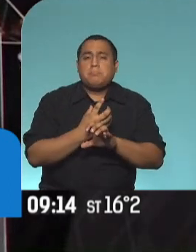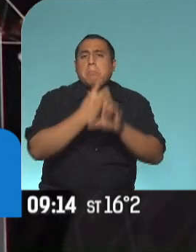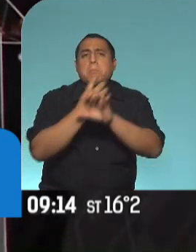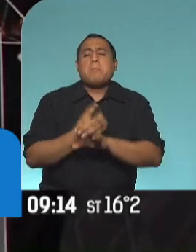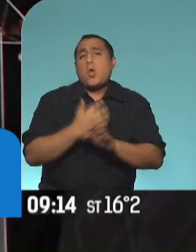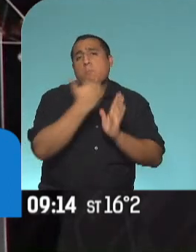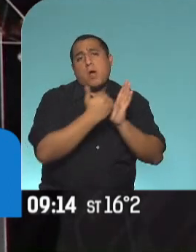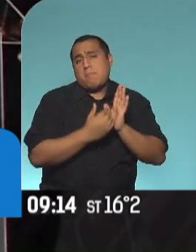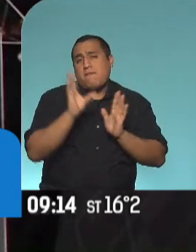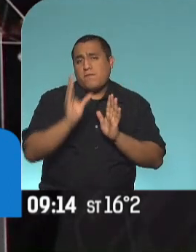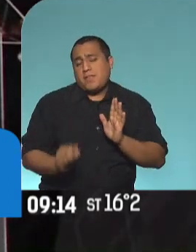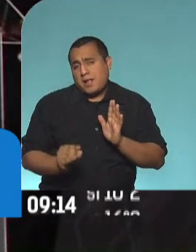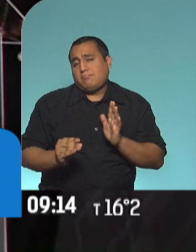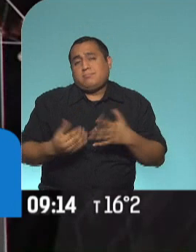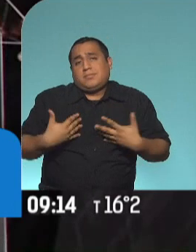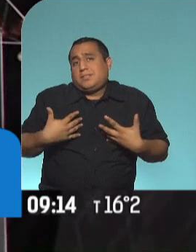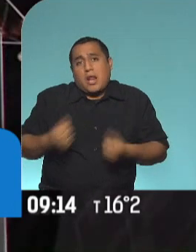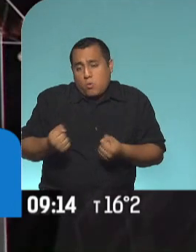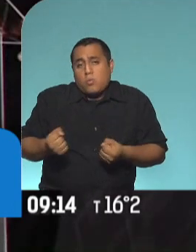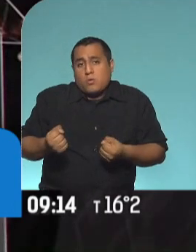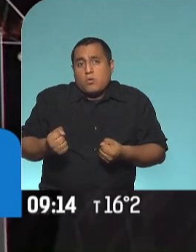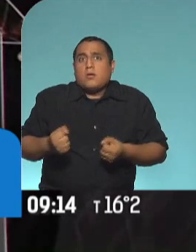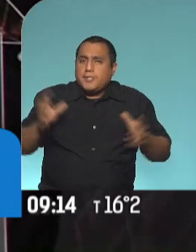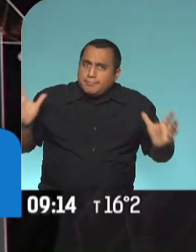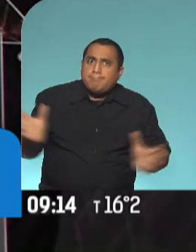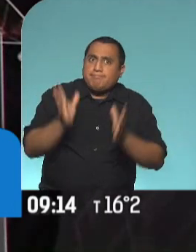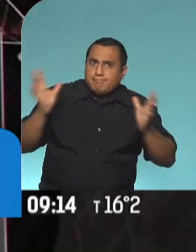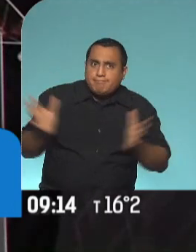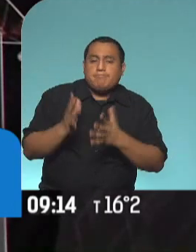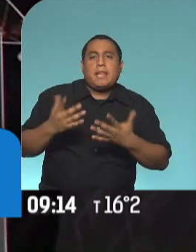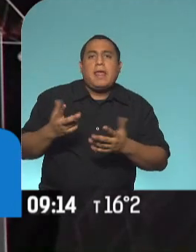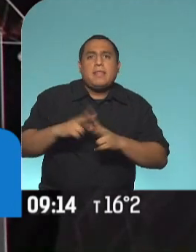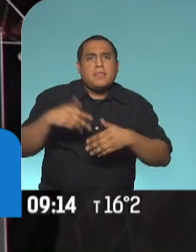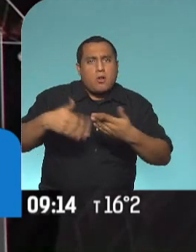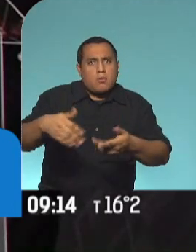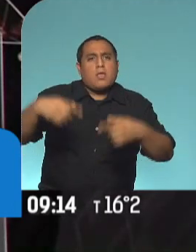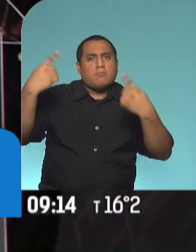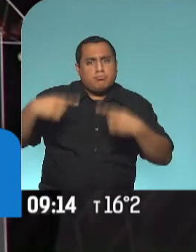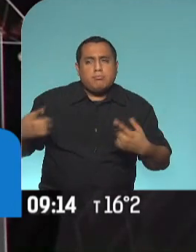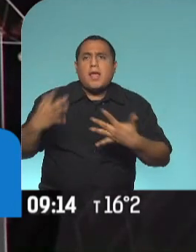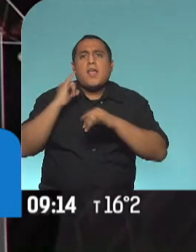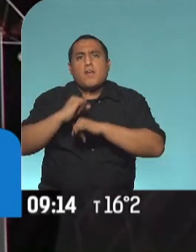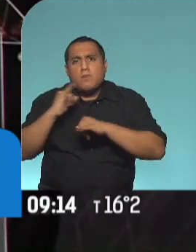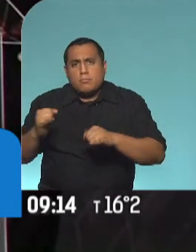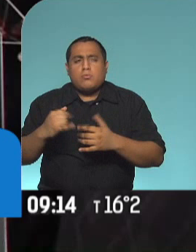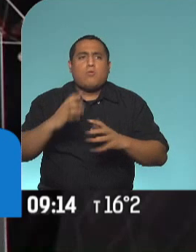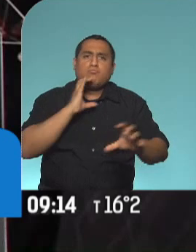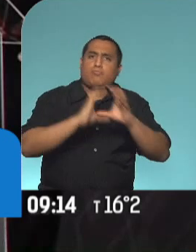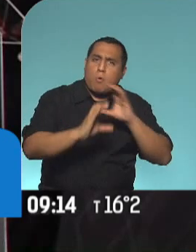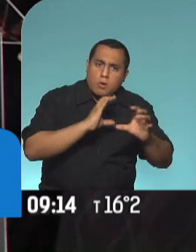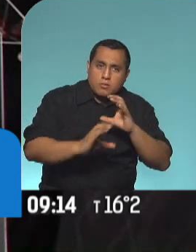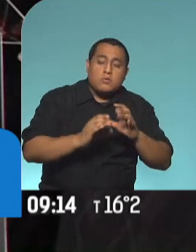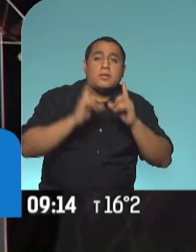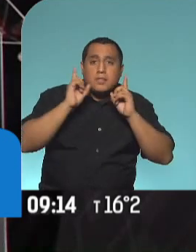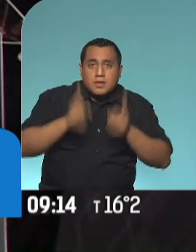Programa Federal de Salud Digital que promueve e impulsa el uso de tecnologías, de la información, de la comunicación, como la